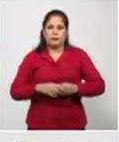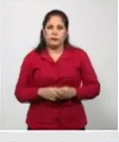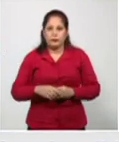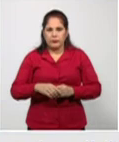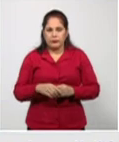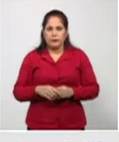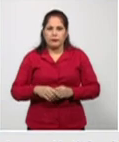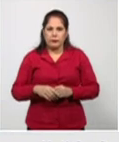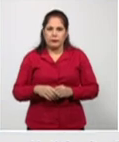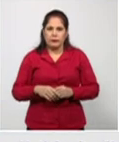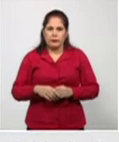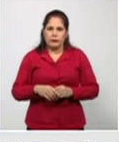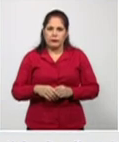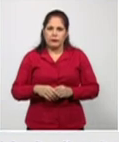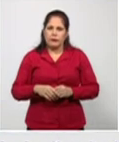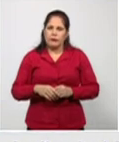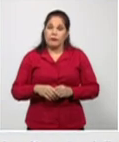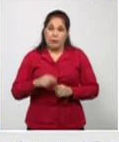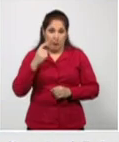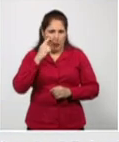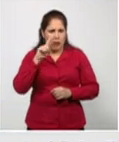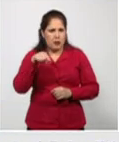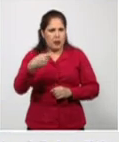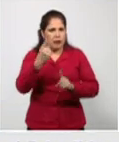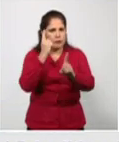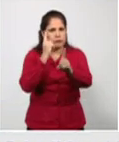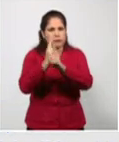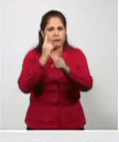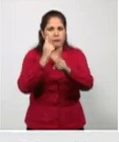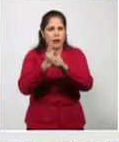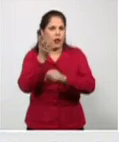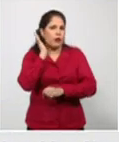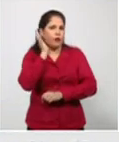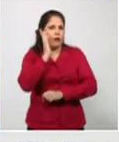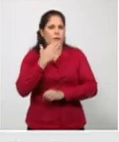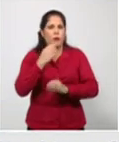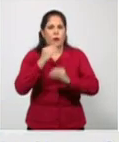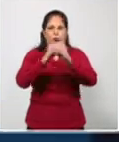del nuevo coronavirus. Nos vemos mañana en otra conferencia de prensa. Muy buenos días.